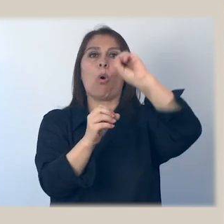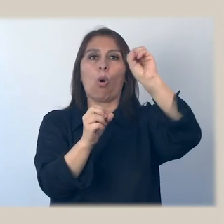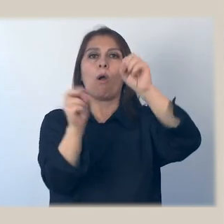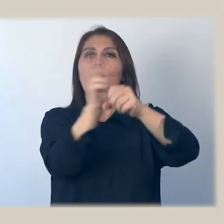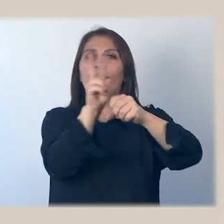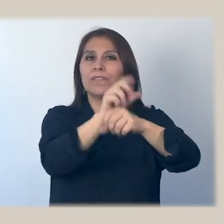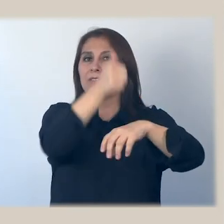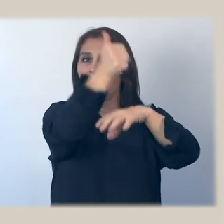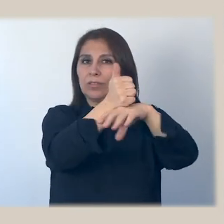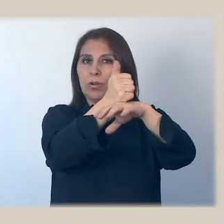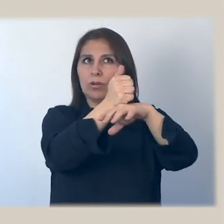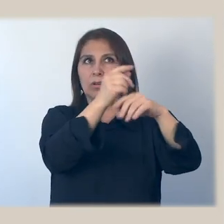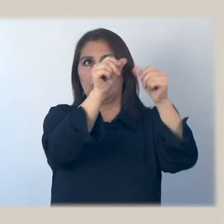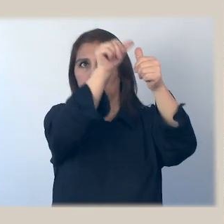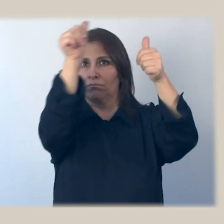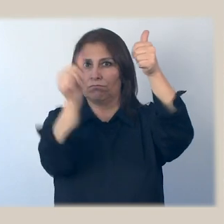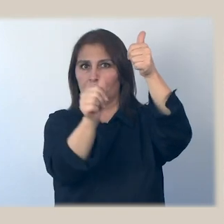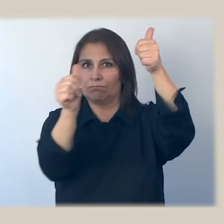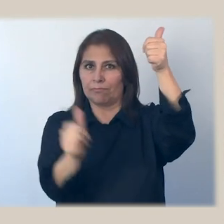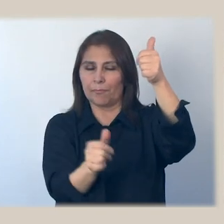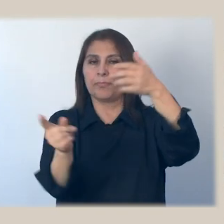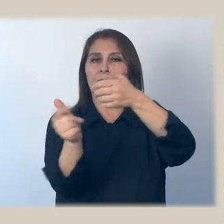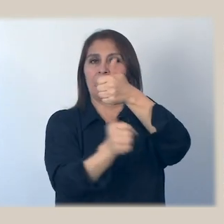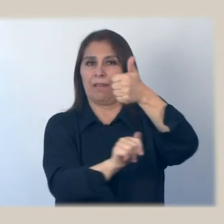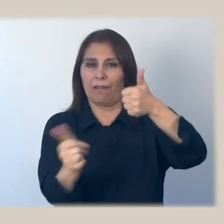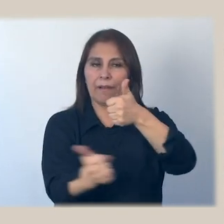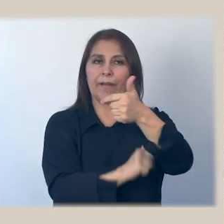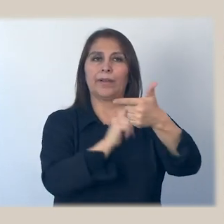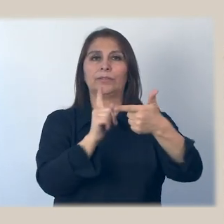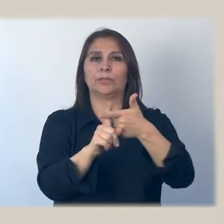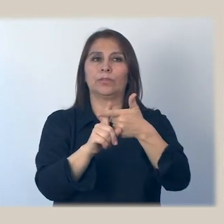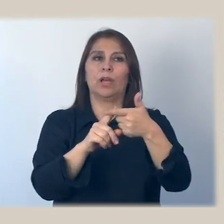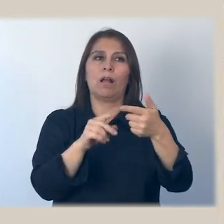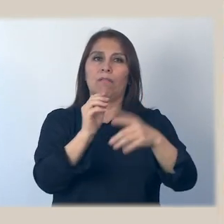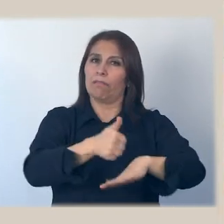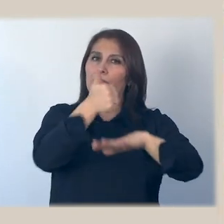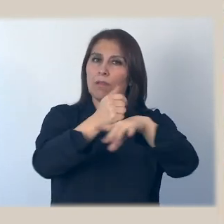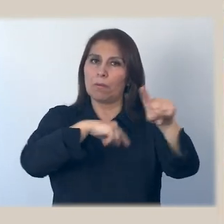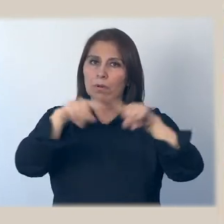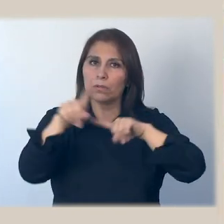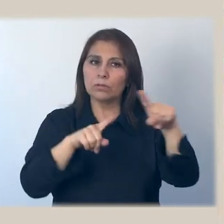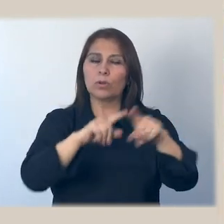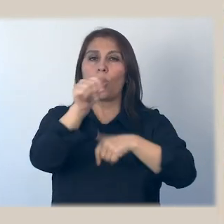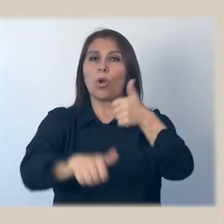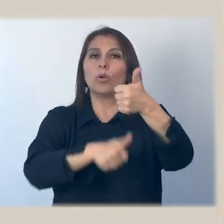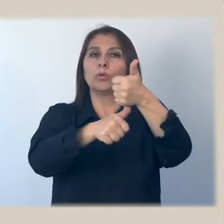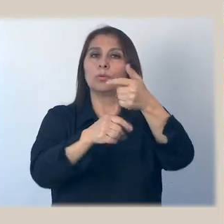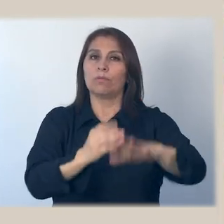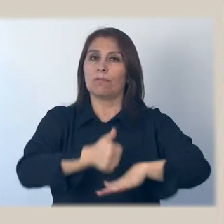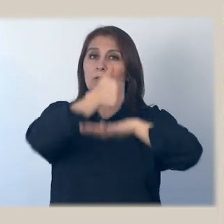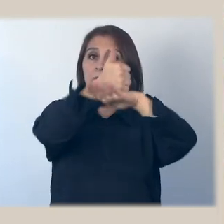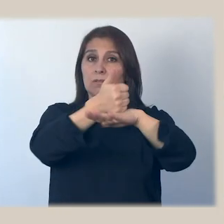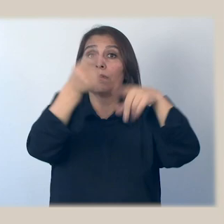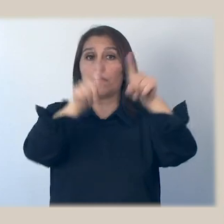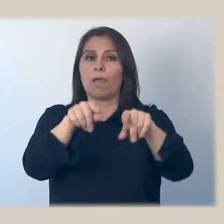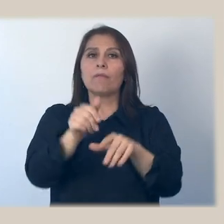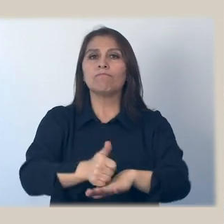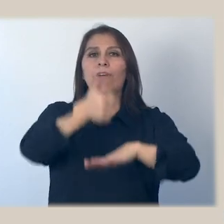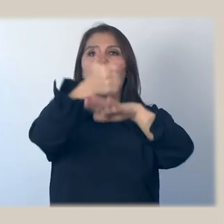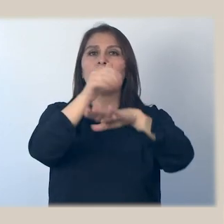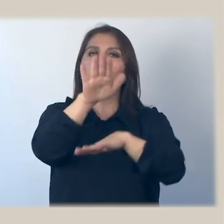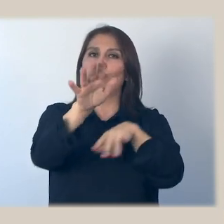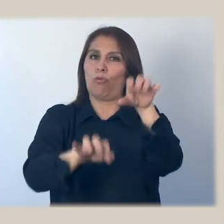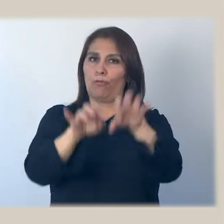los directivos, vicerrectores, decanos, directores administrativos, subdirectores y jefes de oficina. En suma,